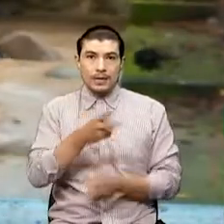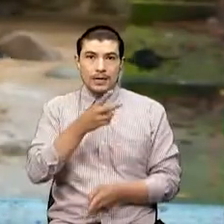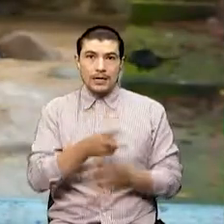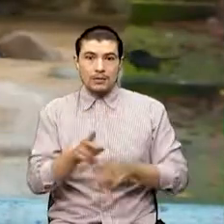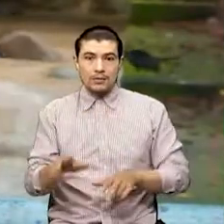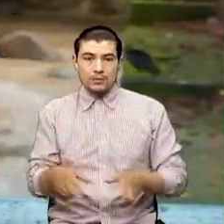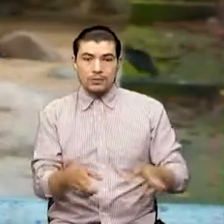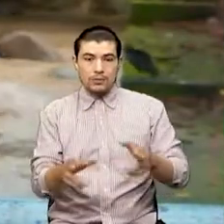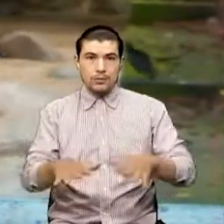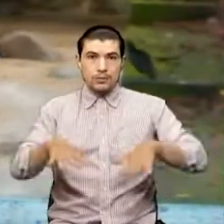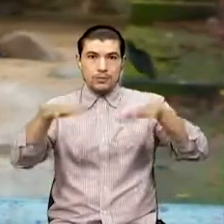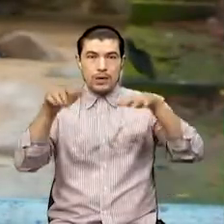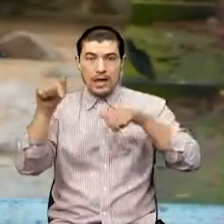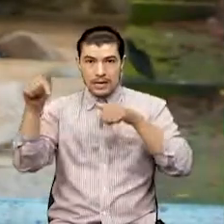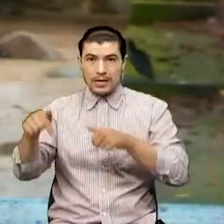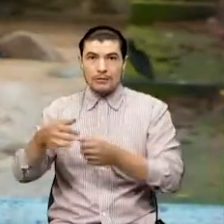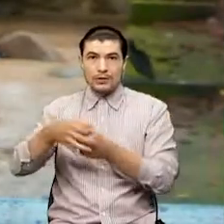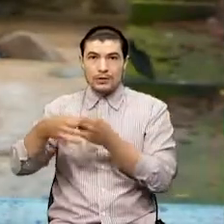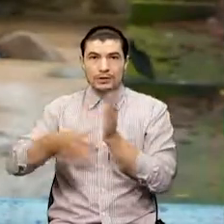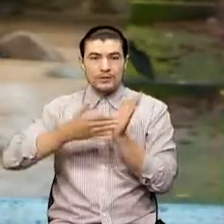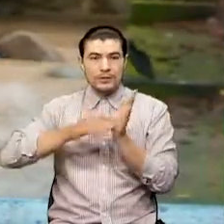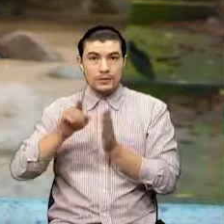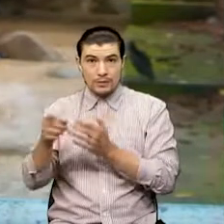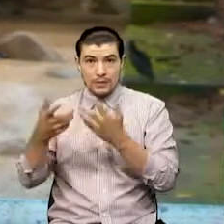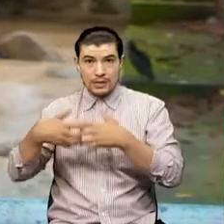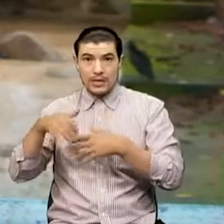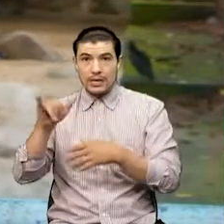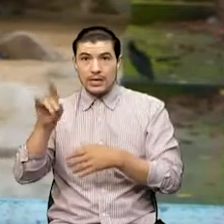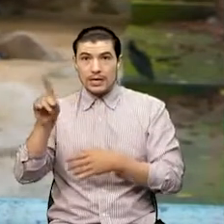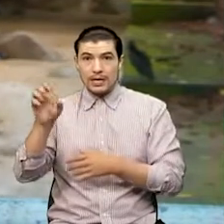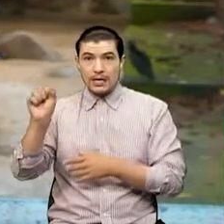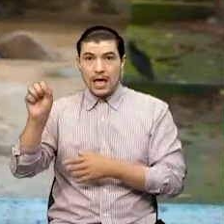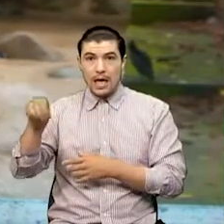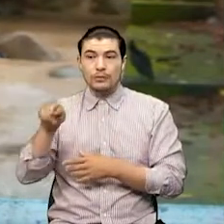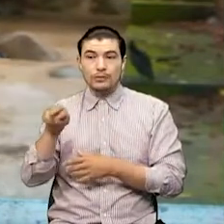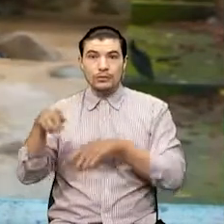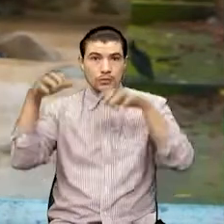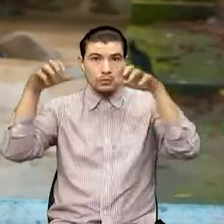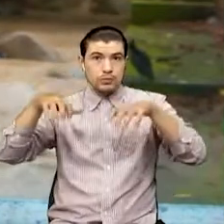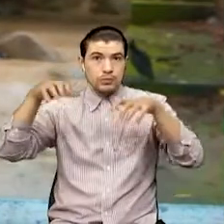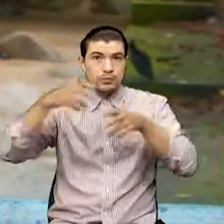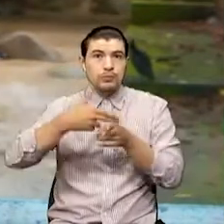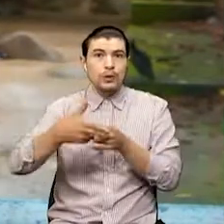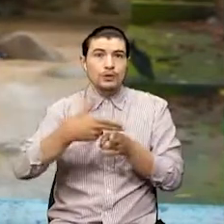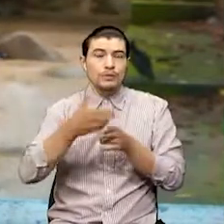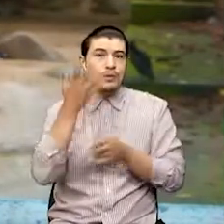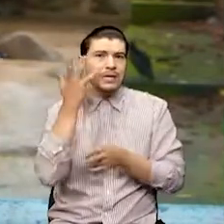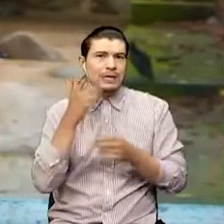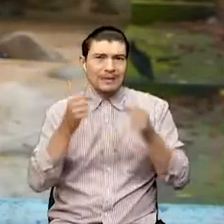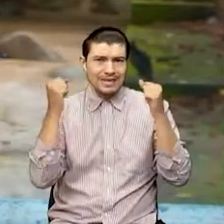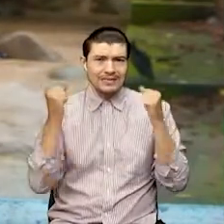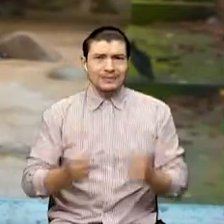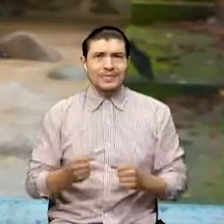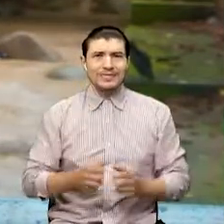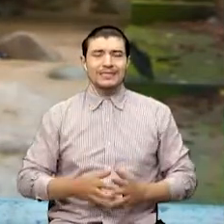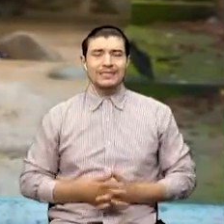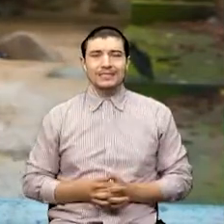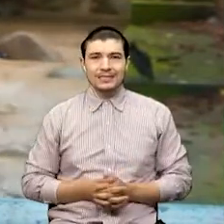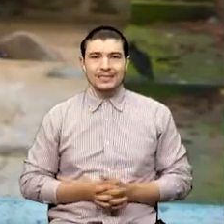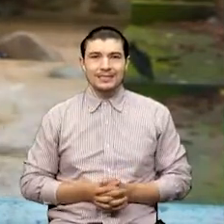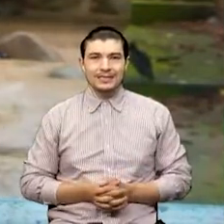Persiste la alerta en este municipio, pues de acuerdo al IDEAN, las lluvias se intensificarán en los próximos días. Información que tenemos a esta hora,